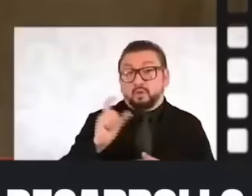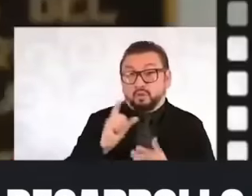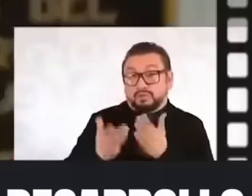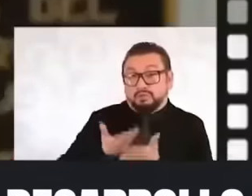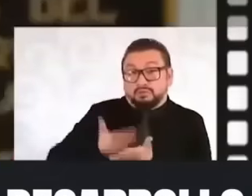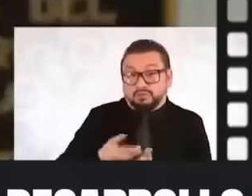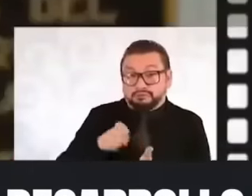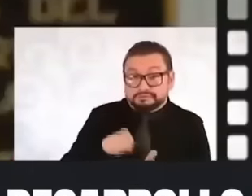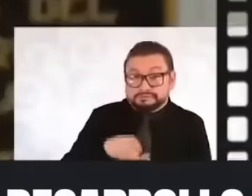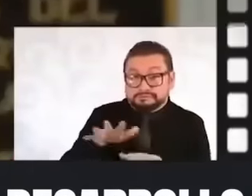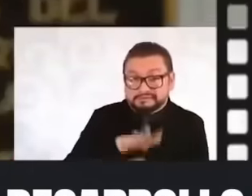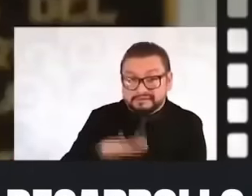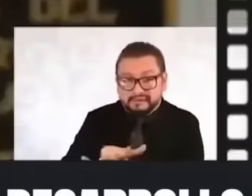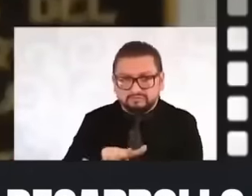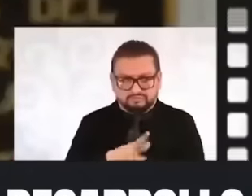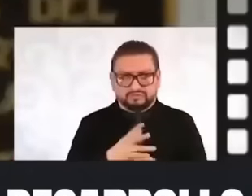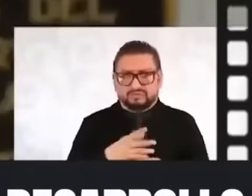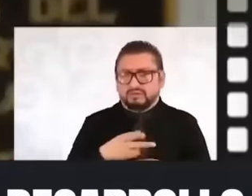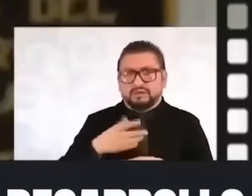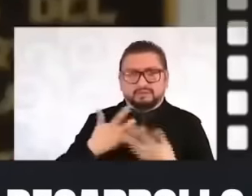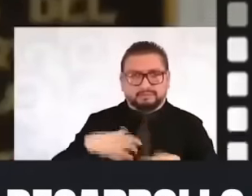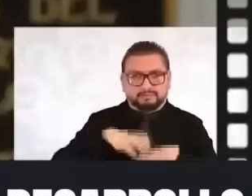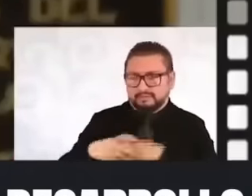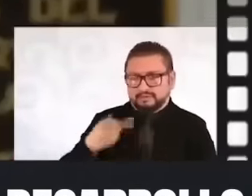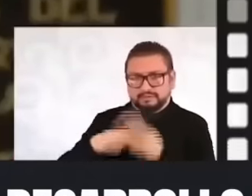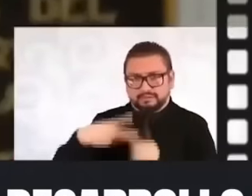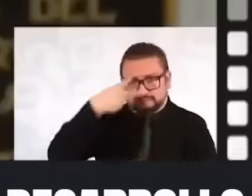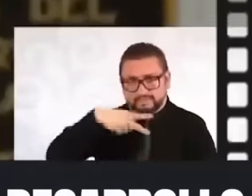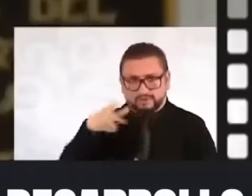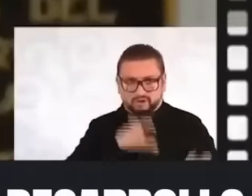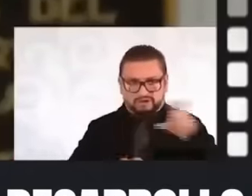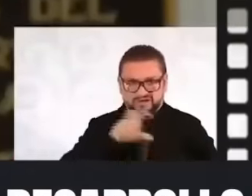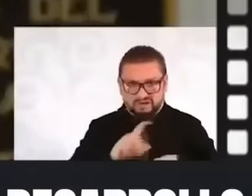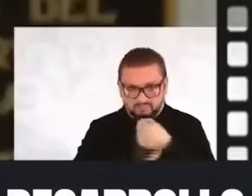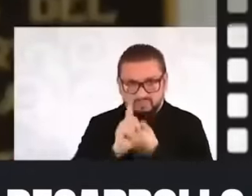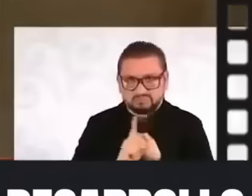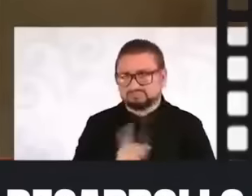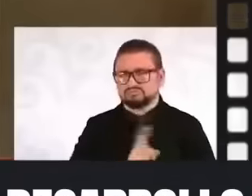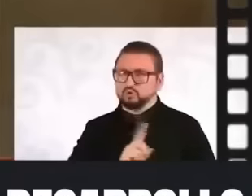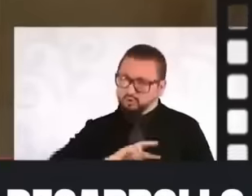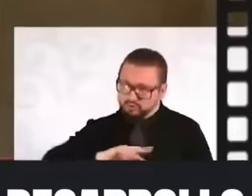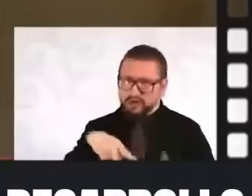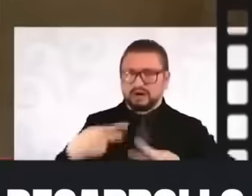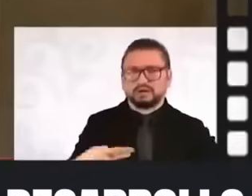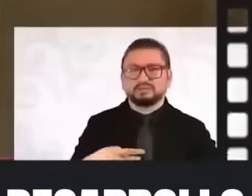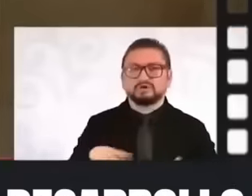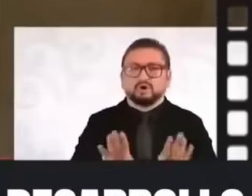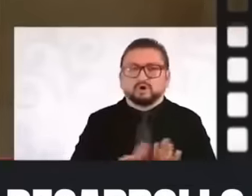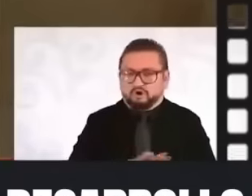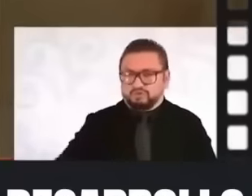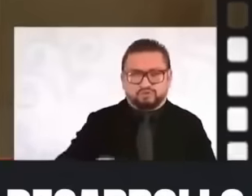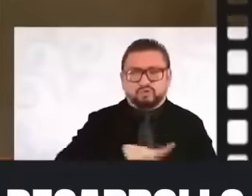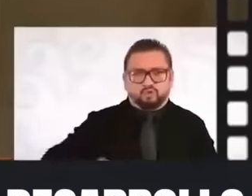reformas representa un problema para la inversión en México, todo lo contrario, se va a fortalecer lo que llamamos el Estado de